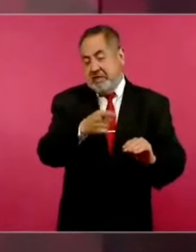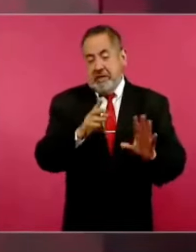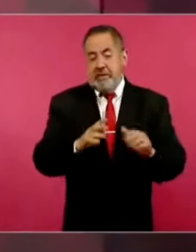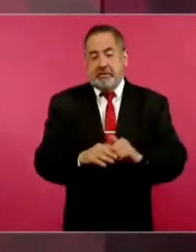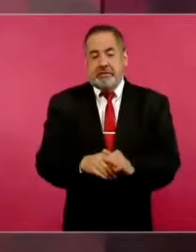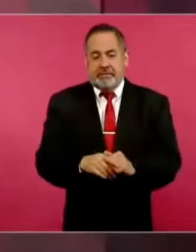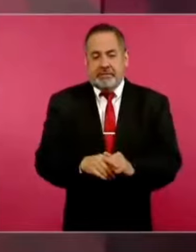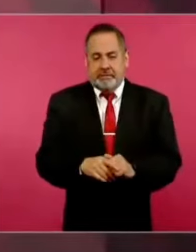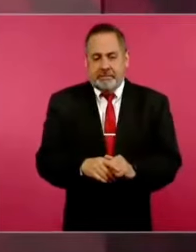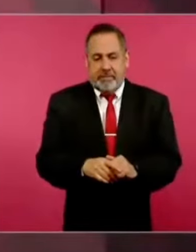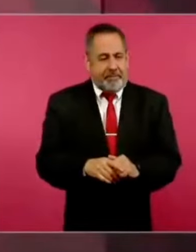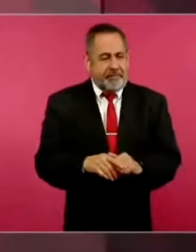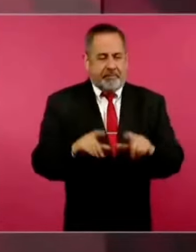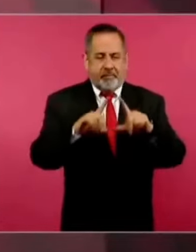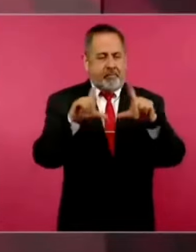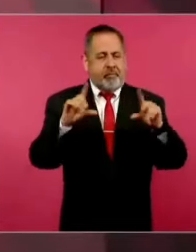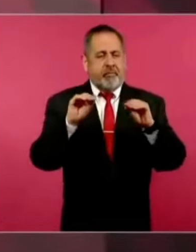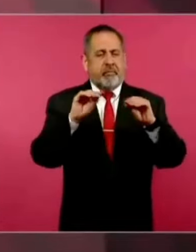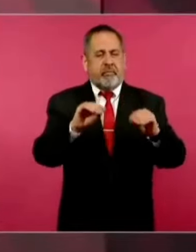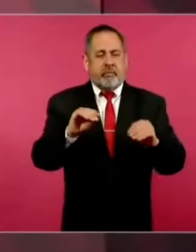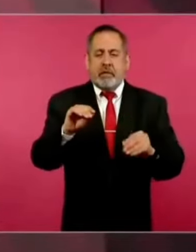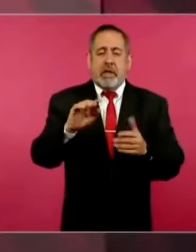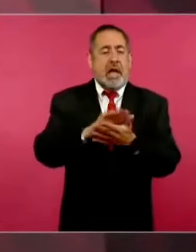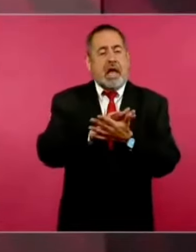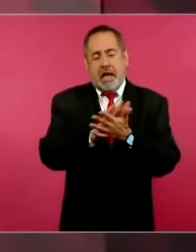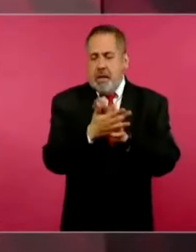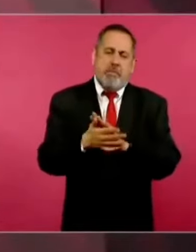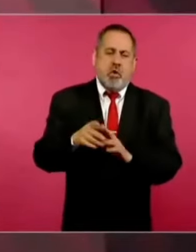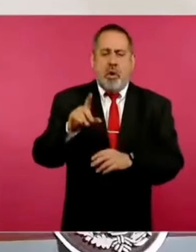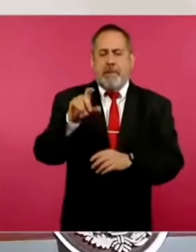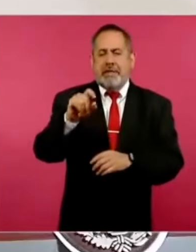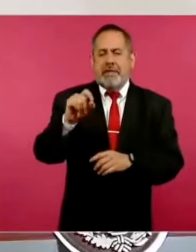así de manera figurada, en 20 centavos.